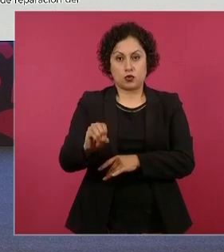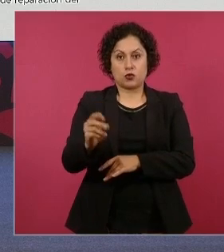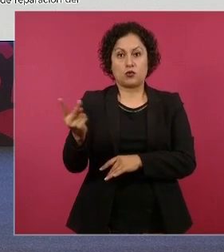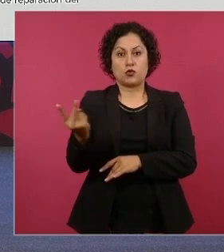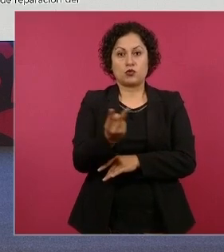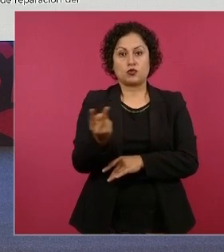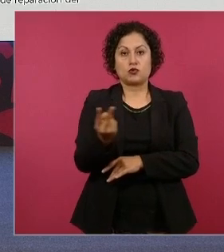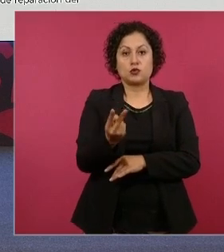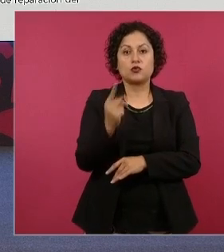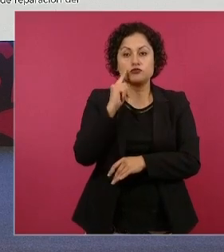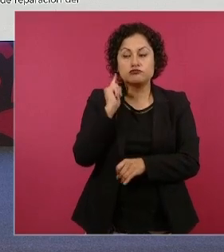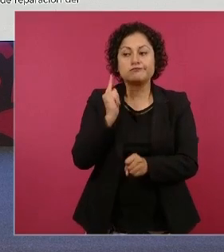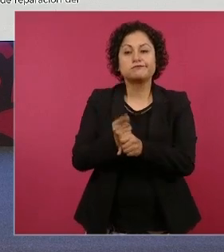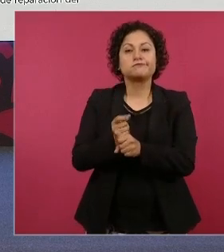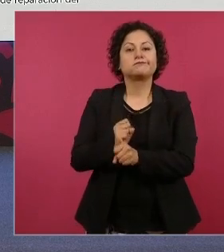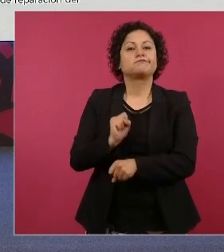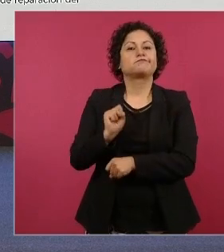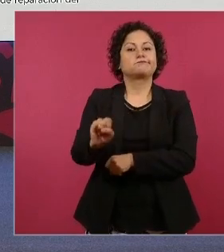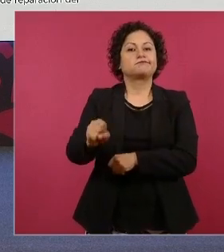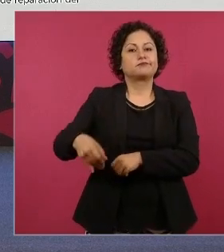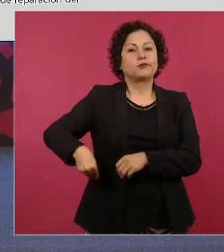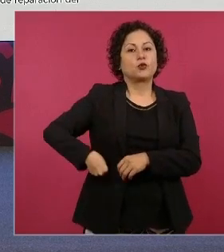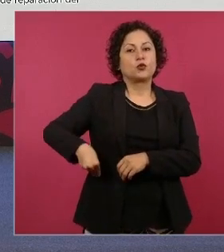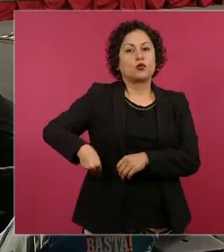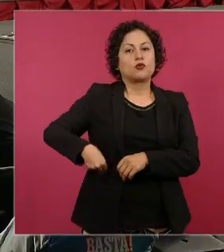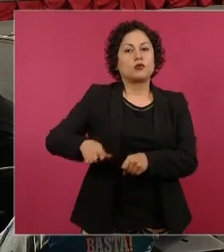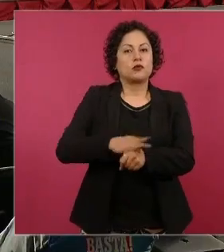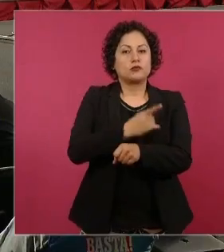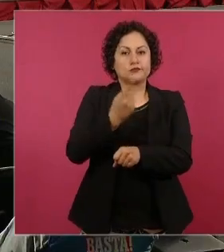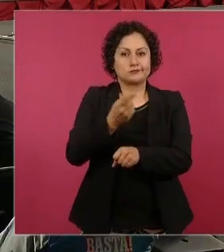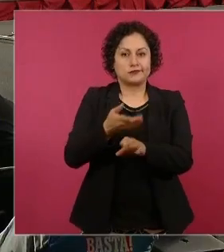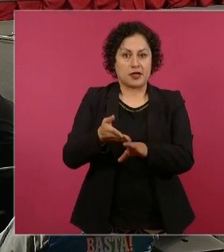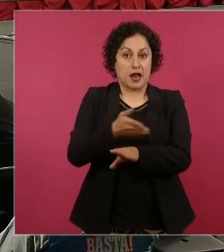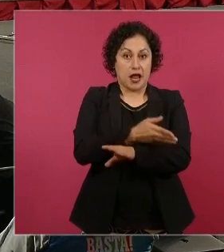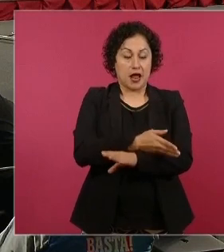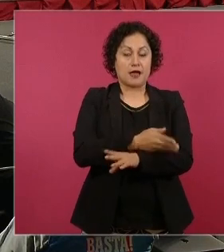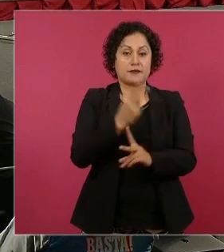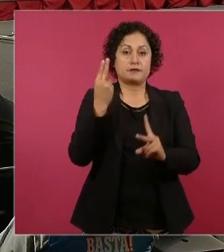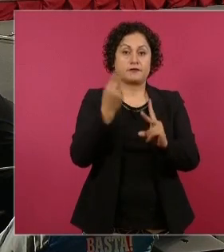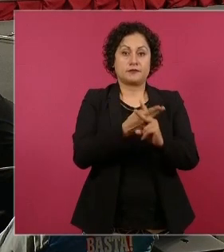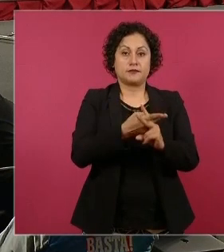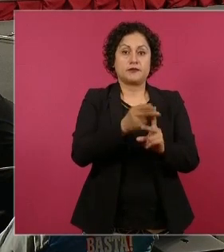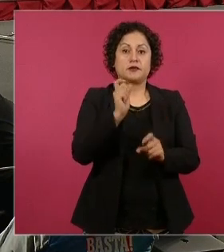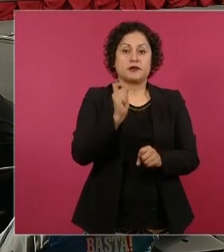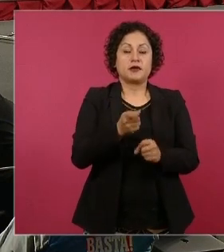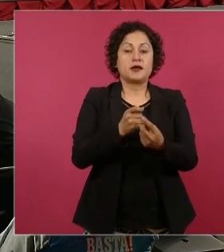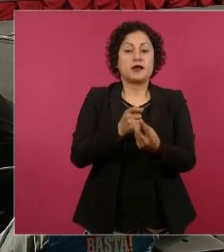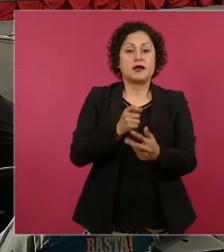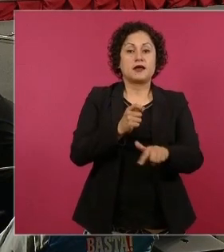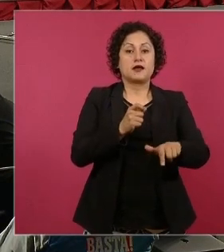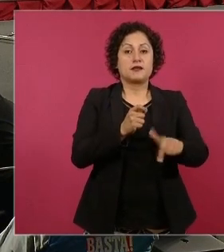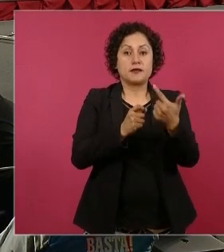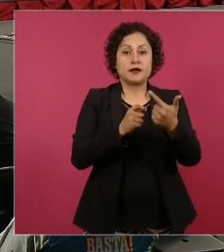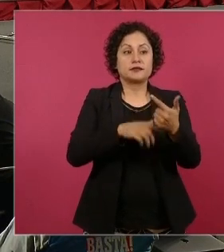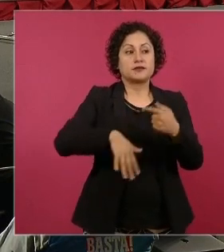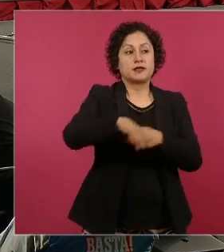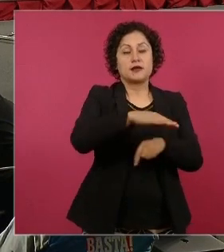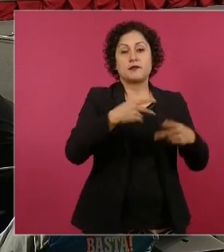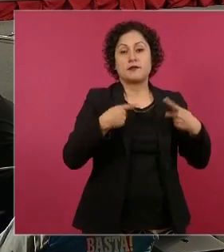acreditar su responsabilidad en el homicidio calificado con ventaja en agravio de 13 comuneros en Santa